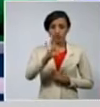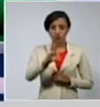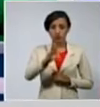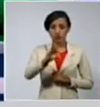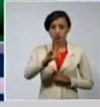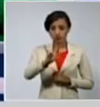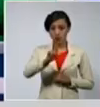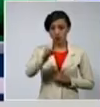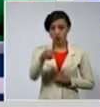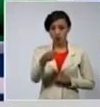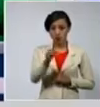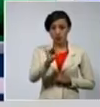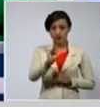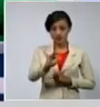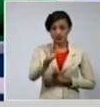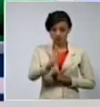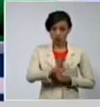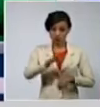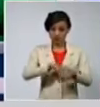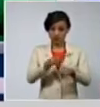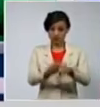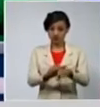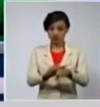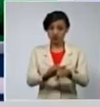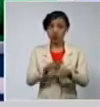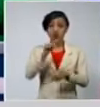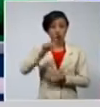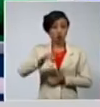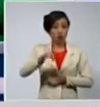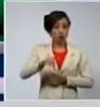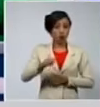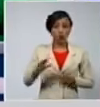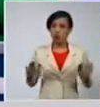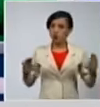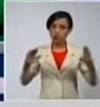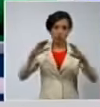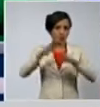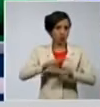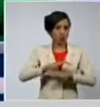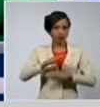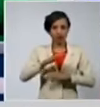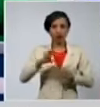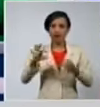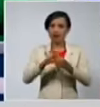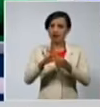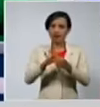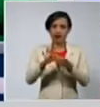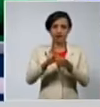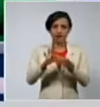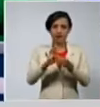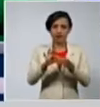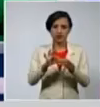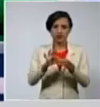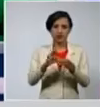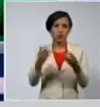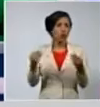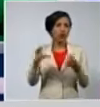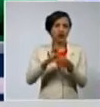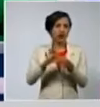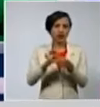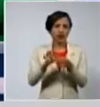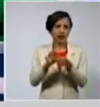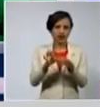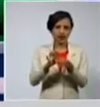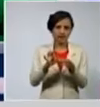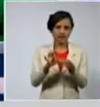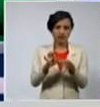89,7%, y no tenemos en el día de hoy pacientes graves ni críticos, aunque sí también me